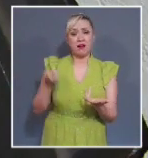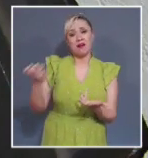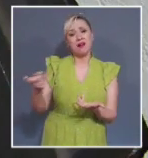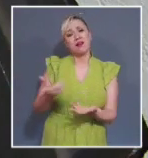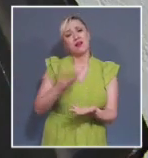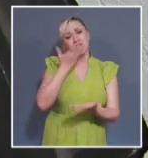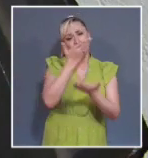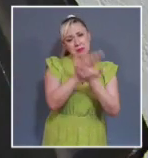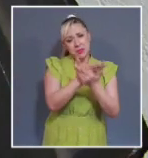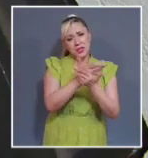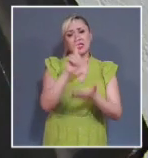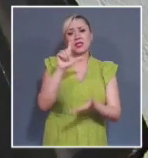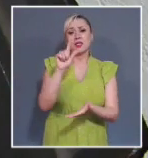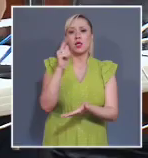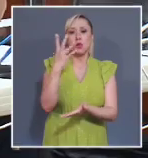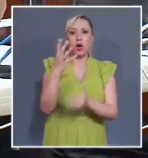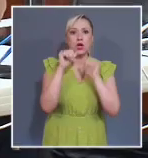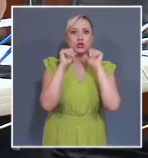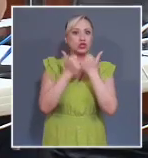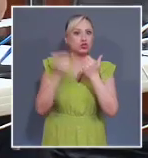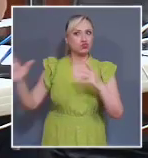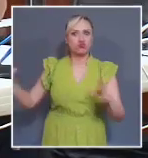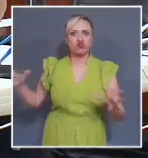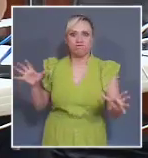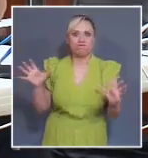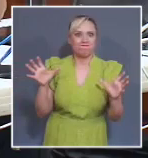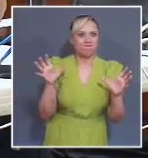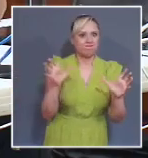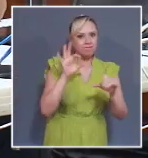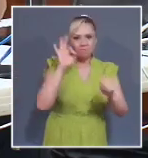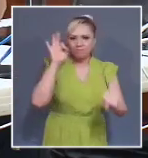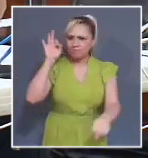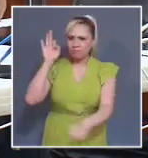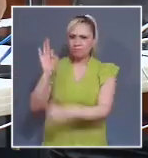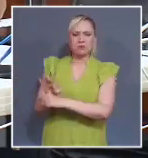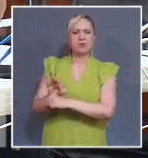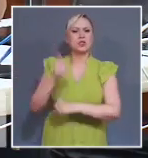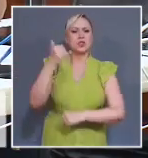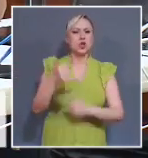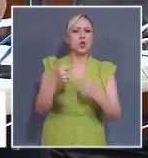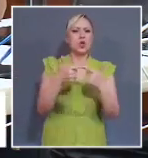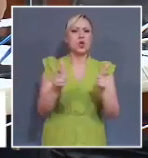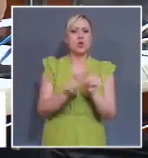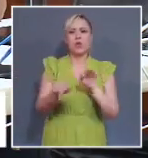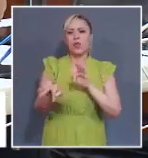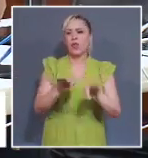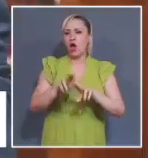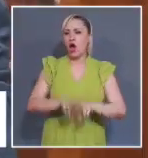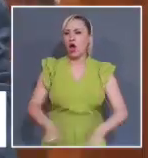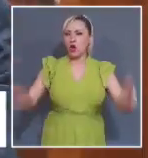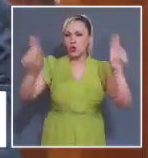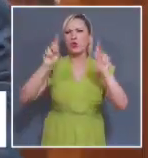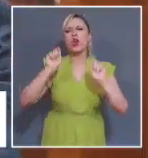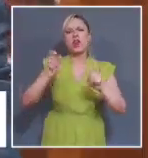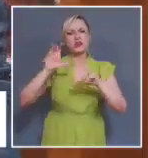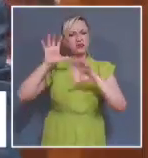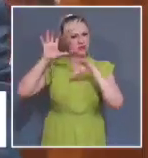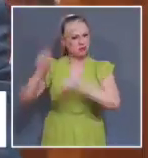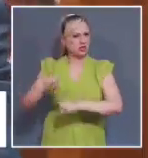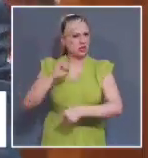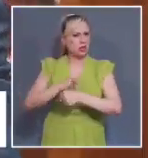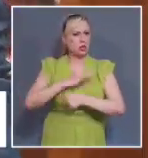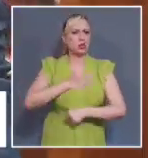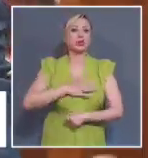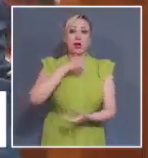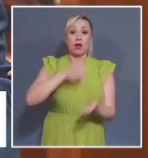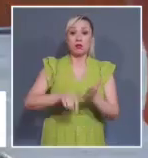organizaciones sociales que acompañan el caso, por el cual también el Grupo de Trabajo de la ONU contra las Detenciones Arbitrarias emitió la opinión